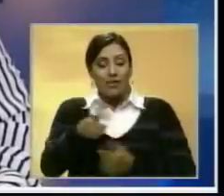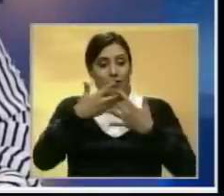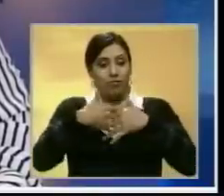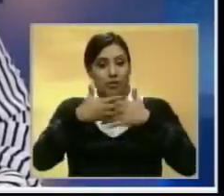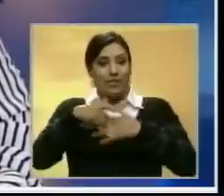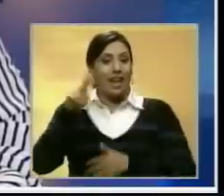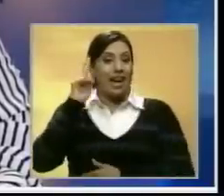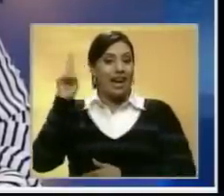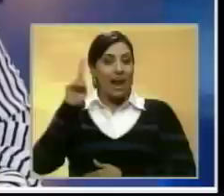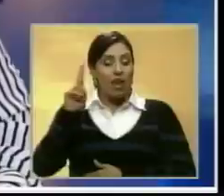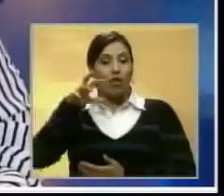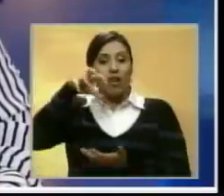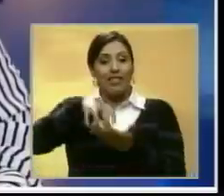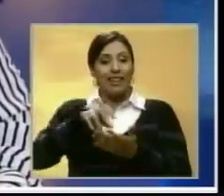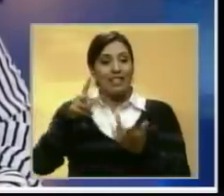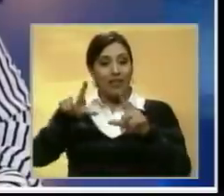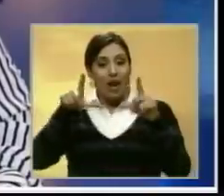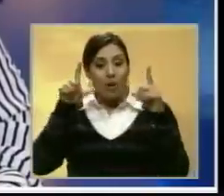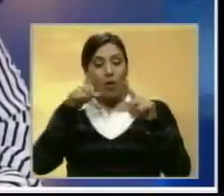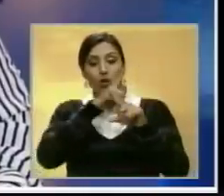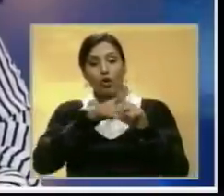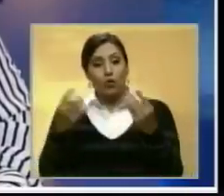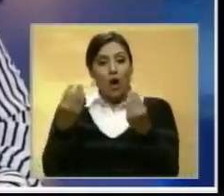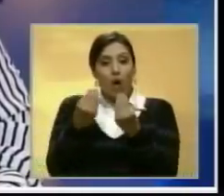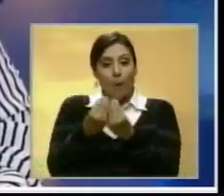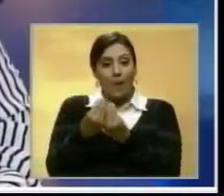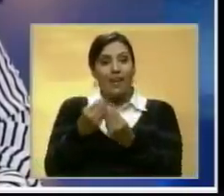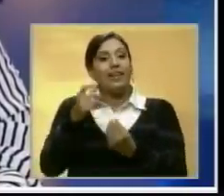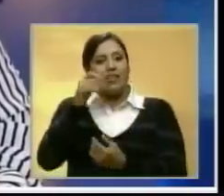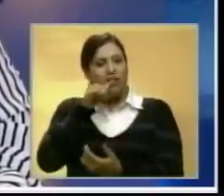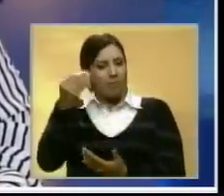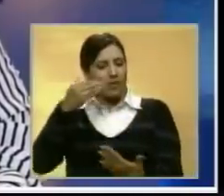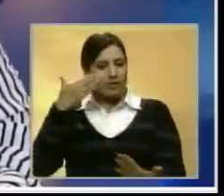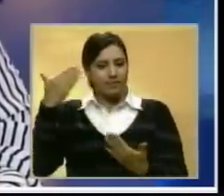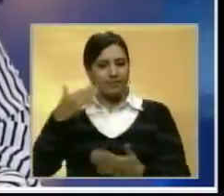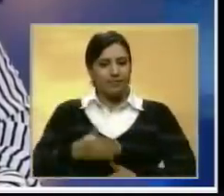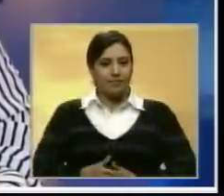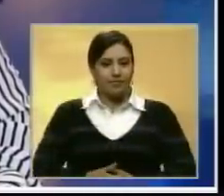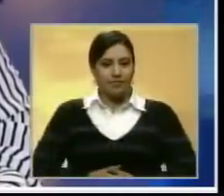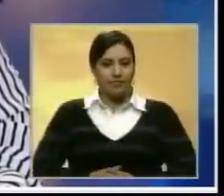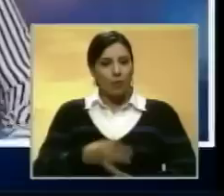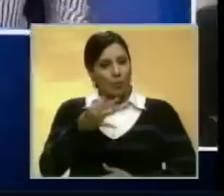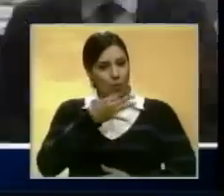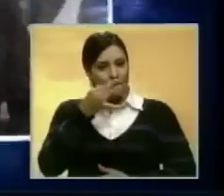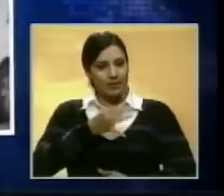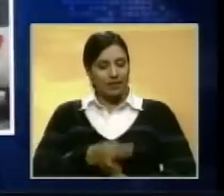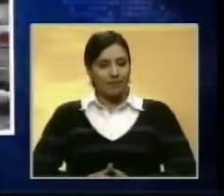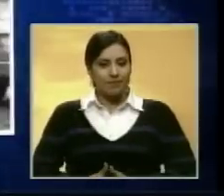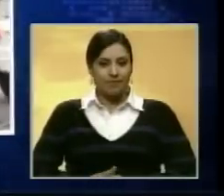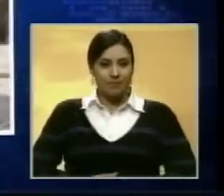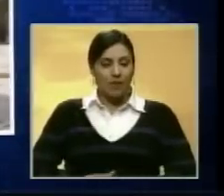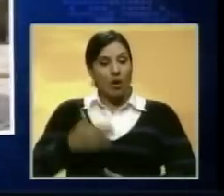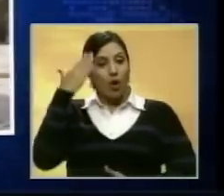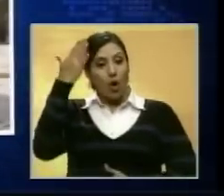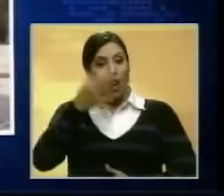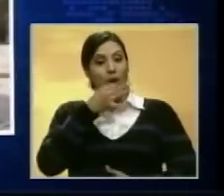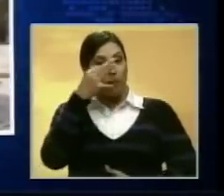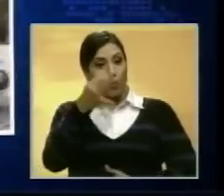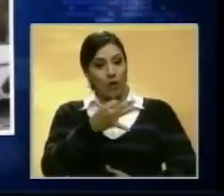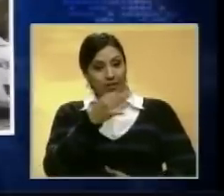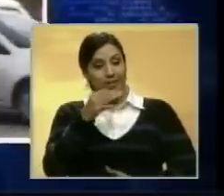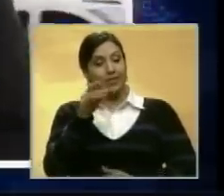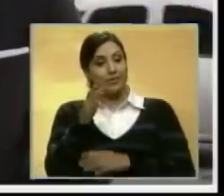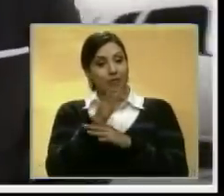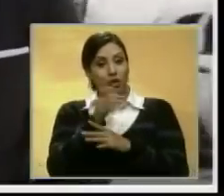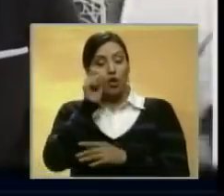de la radiodifusión del Estado Vargas y un acompañante. Euclides Sotillo nos amplía la información. Buenas tardes, Euclides. Hola, buenas tardes.